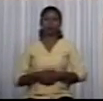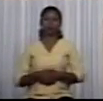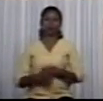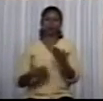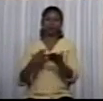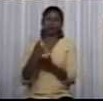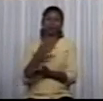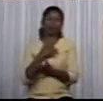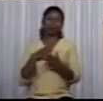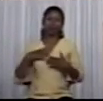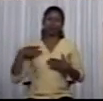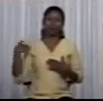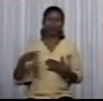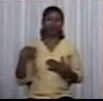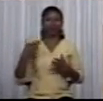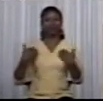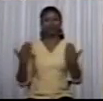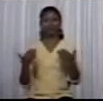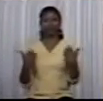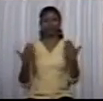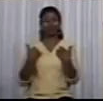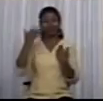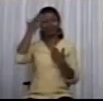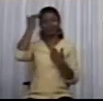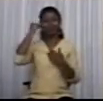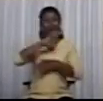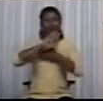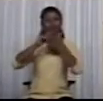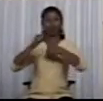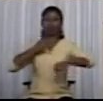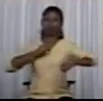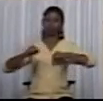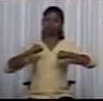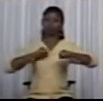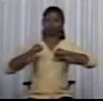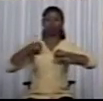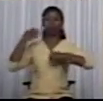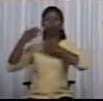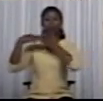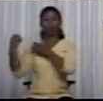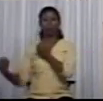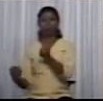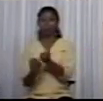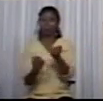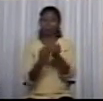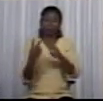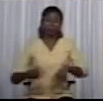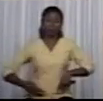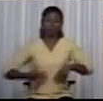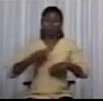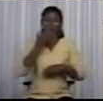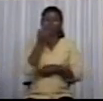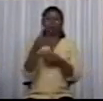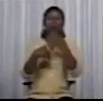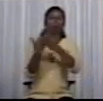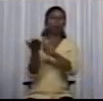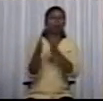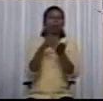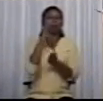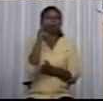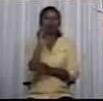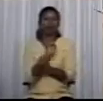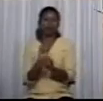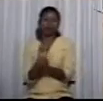conforme, alegre, porque todo se puede, hay que recibirlo en vida, porque el muerto es lo mejor en vida. Yo estoy